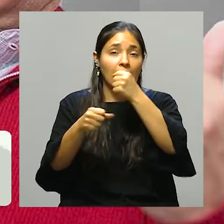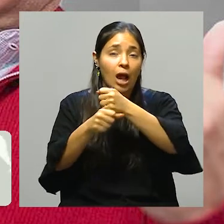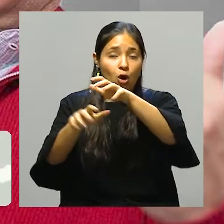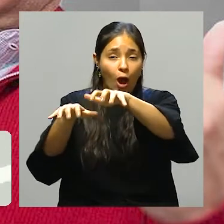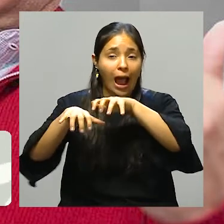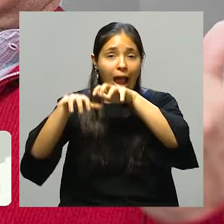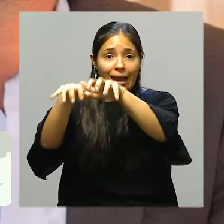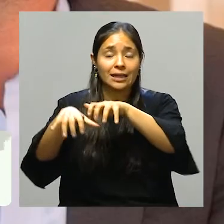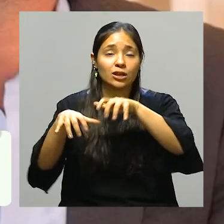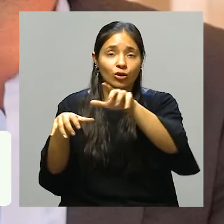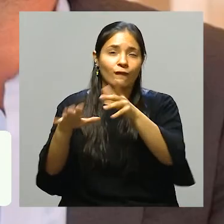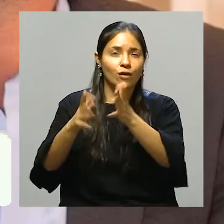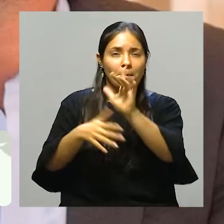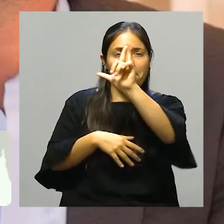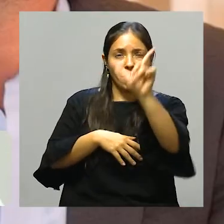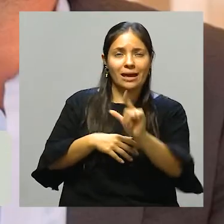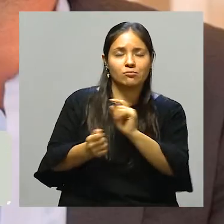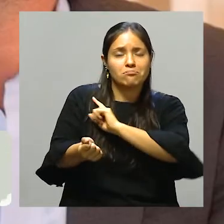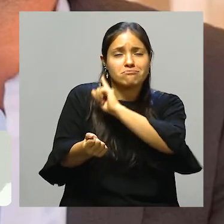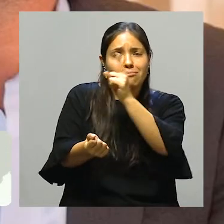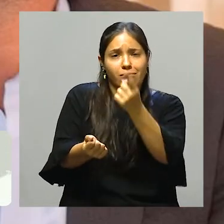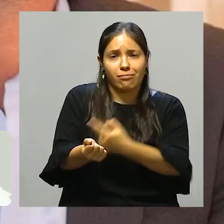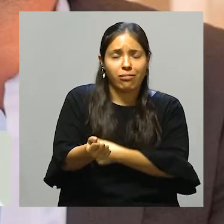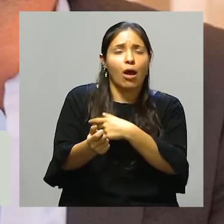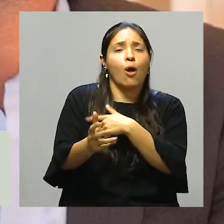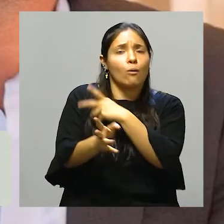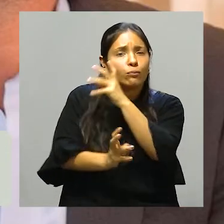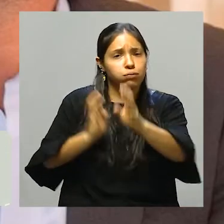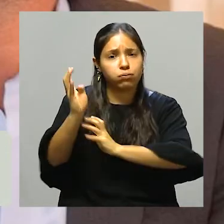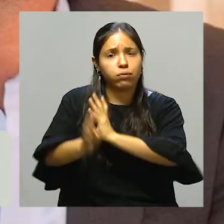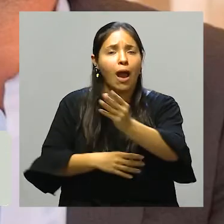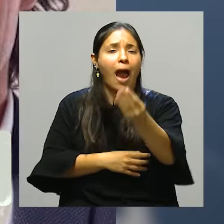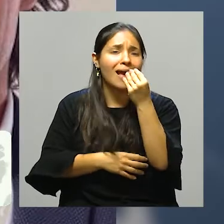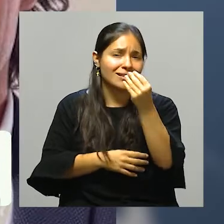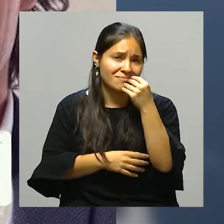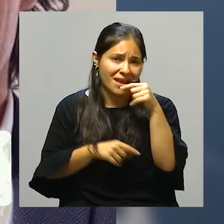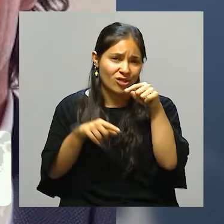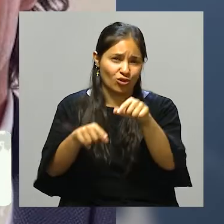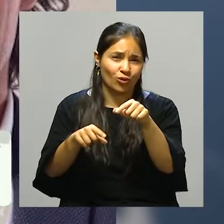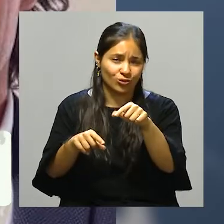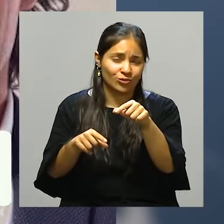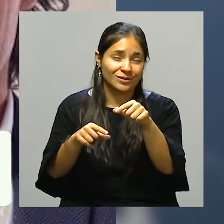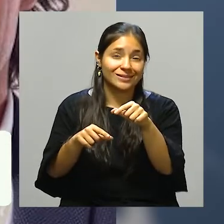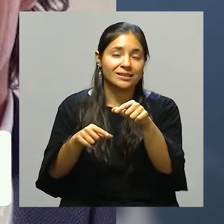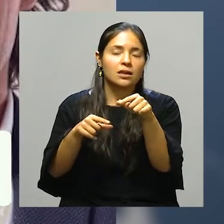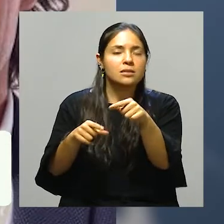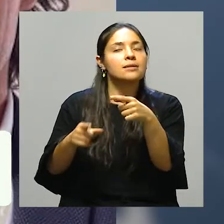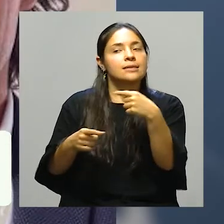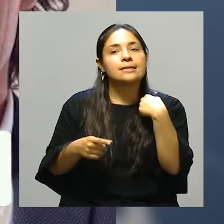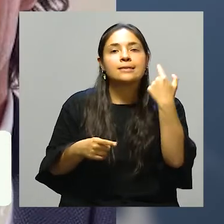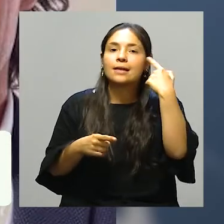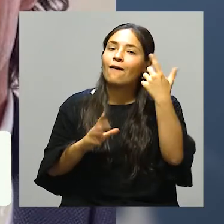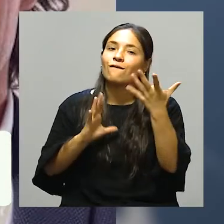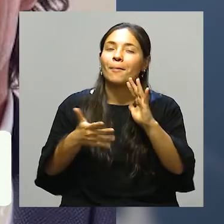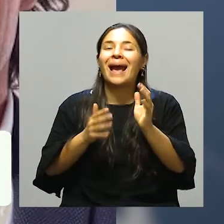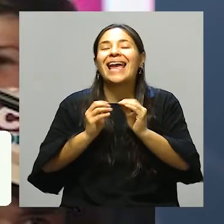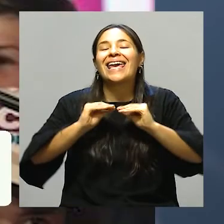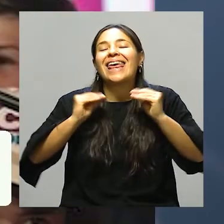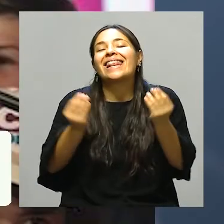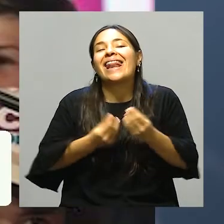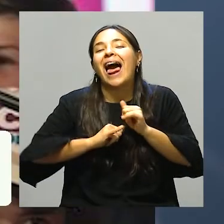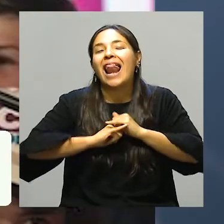oferta, por ejemplo, en relación con la economía, sostiene un poco la economía todavía bajo el